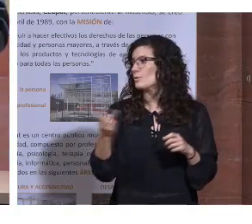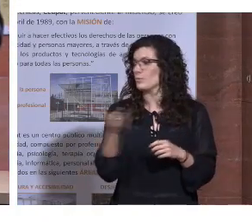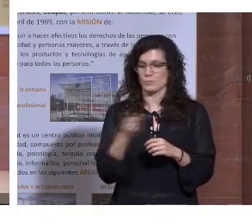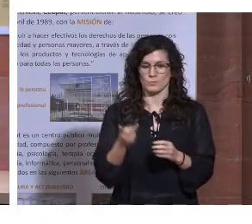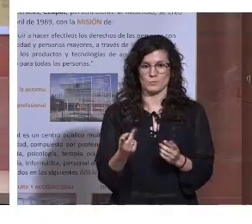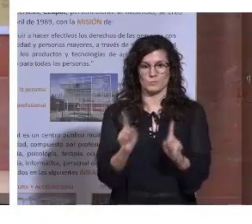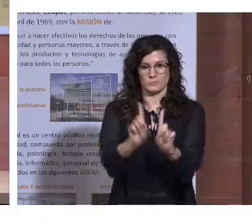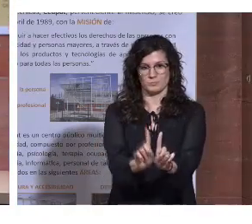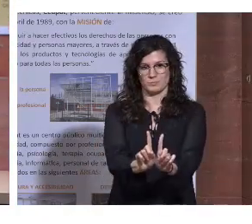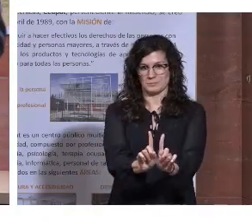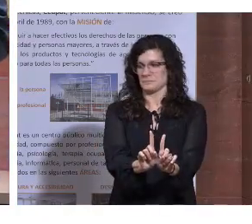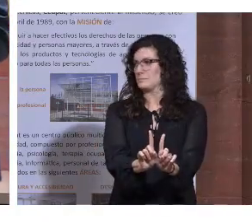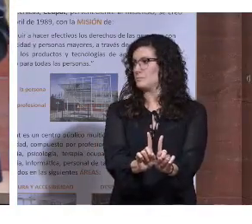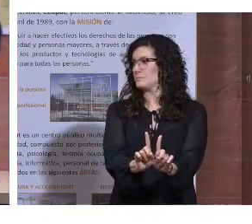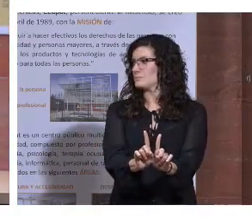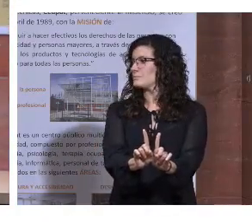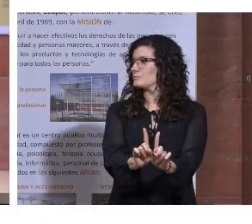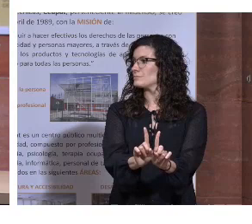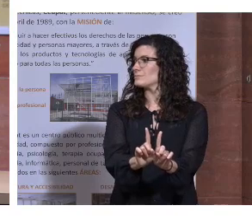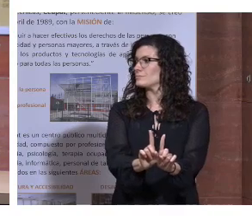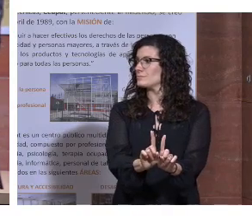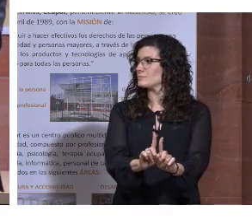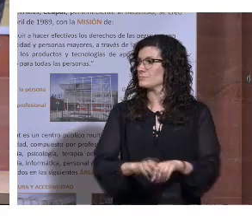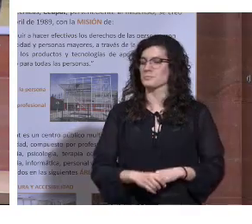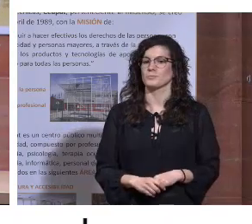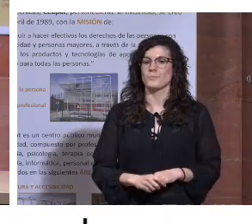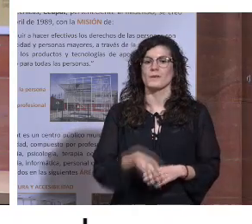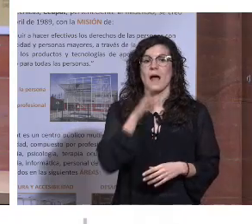ahí delante. Sí. Ahí. Y ahora.